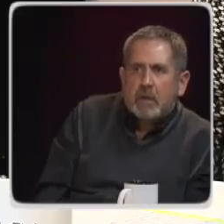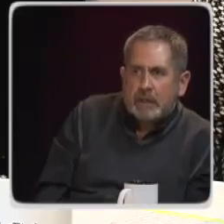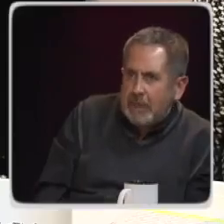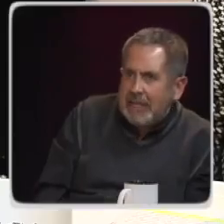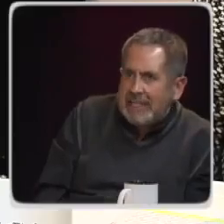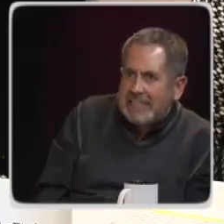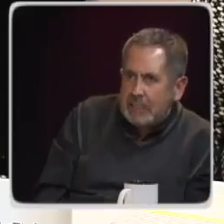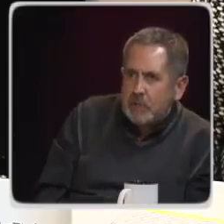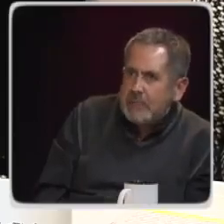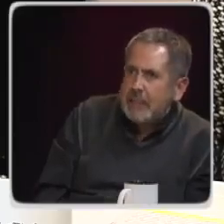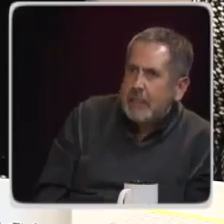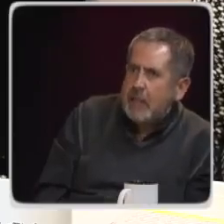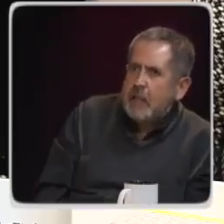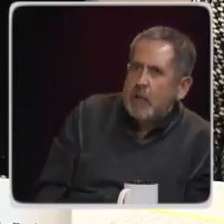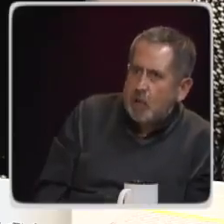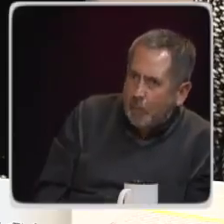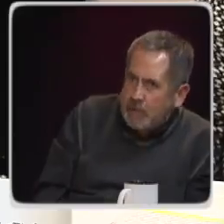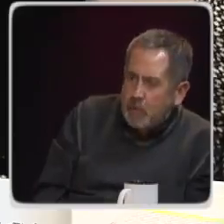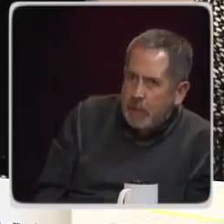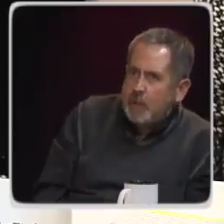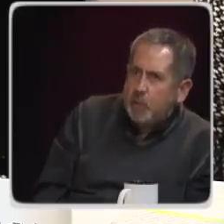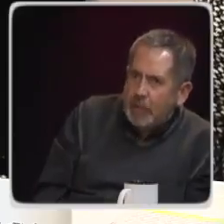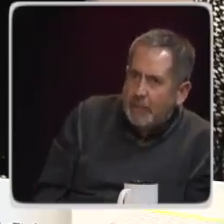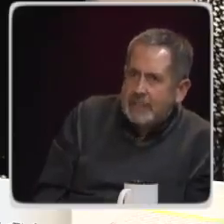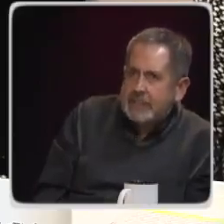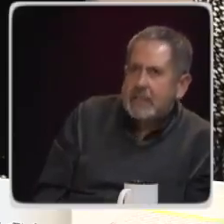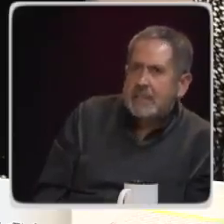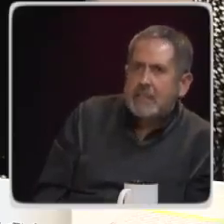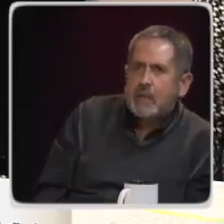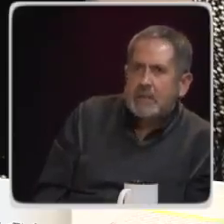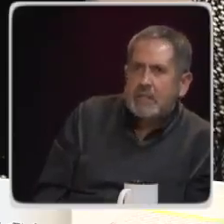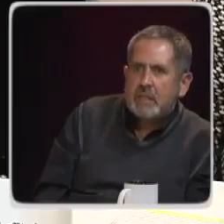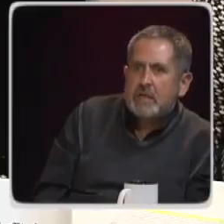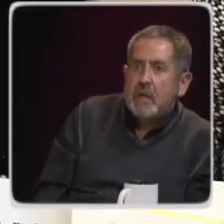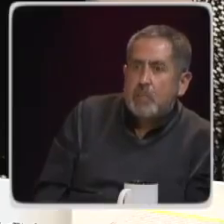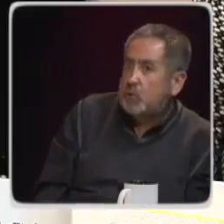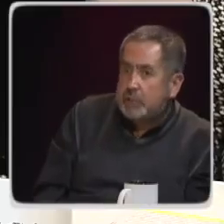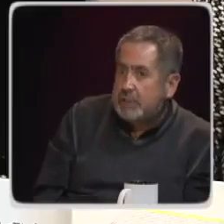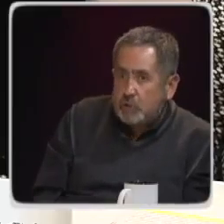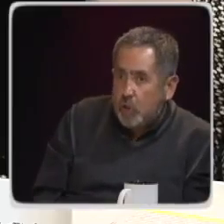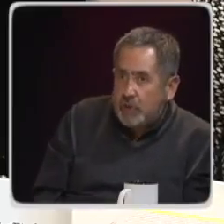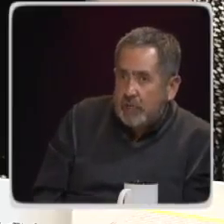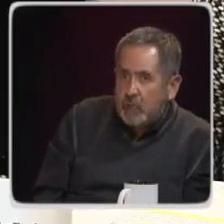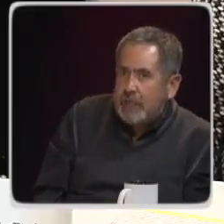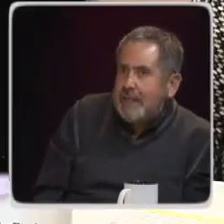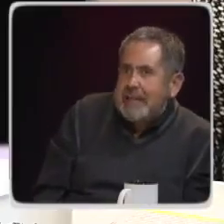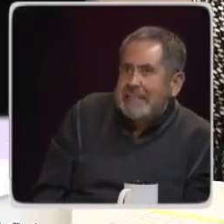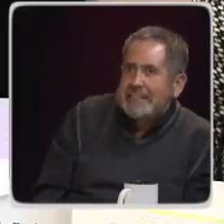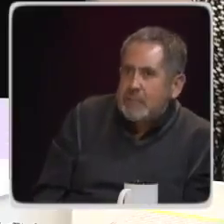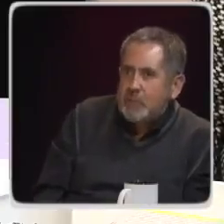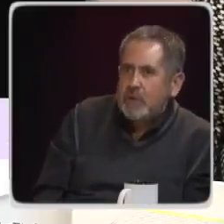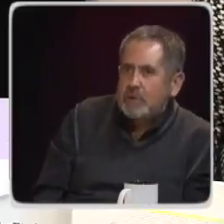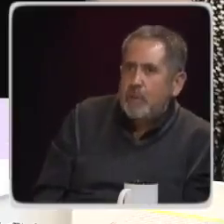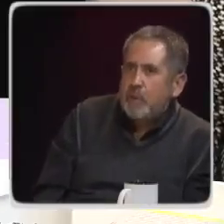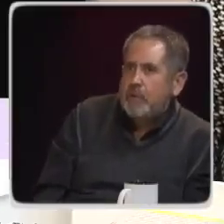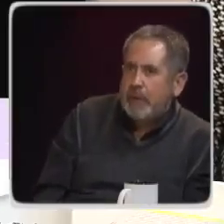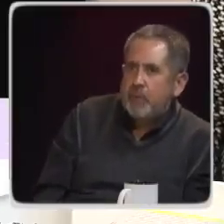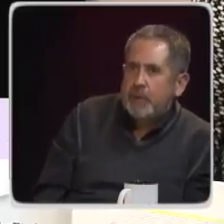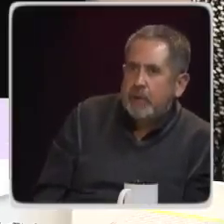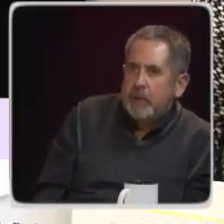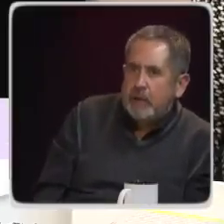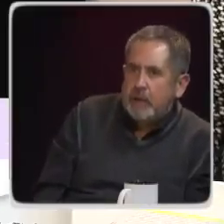un mayor control de la lengua de señas porque, como dice nuestra compañera, ellos es su primera lengua. Y cuando uno accede a